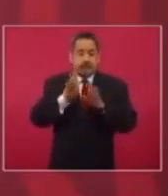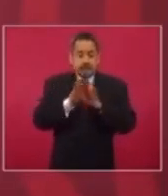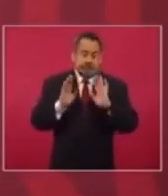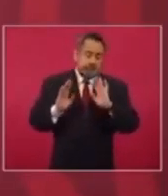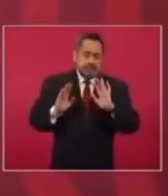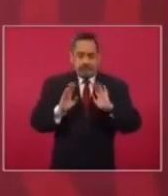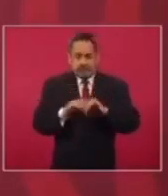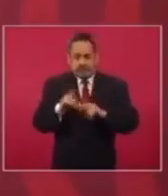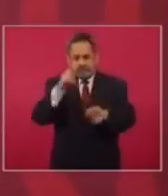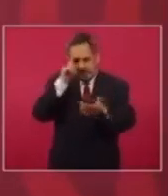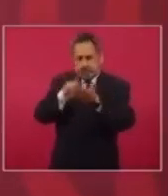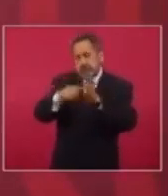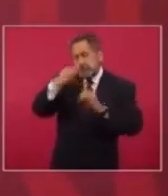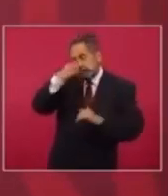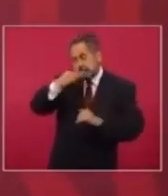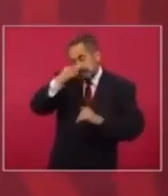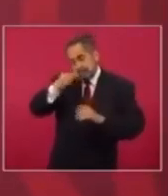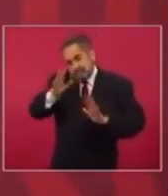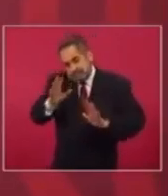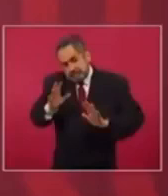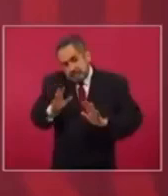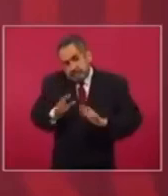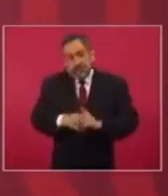yo creo que escribe